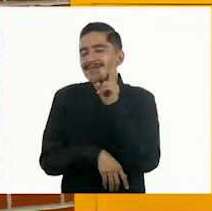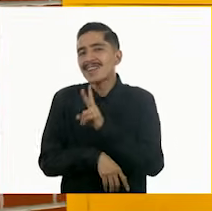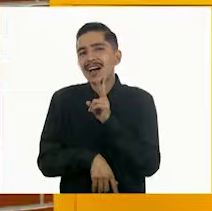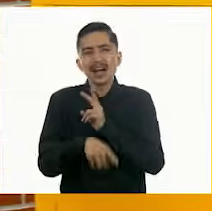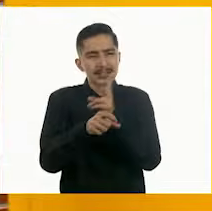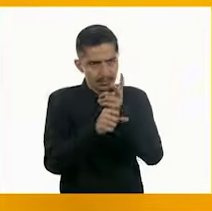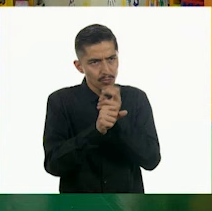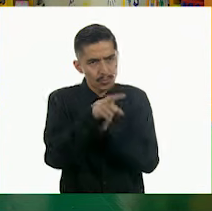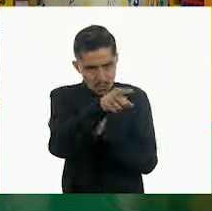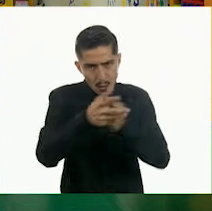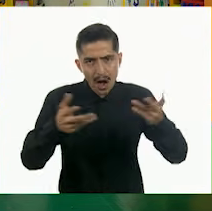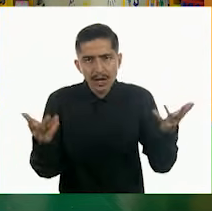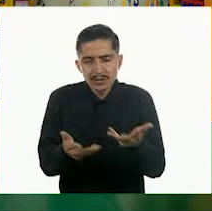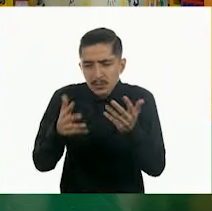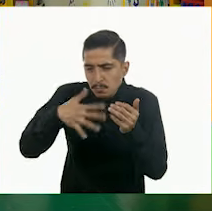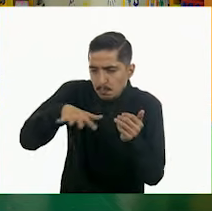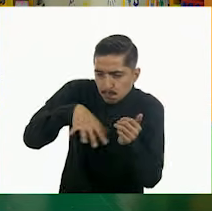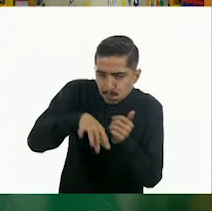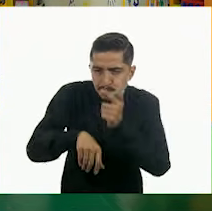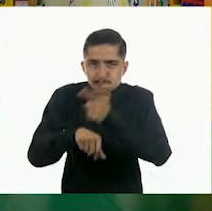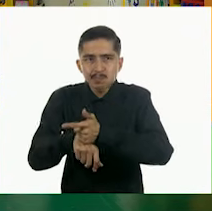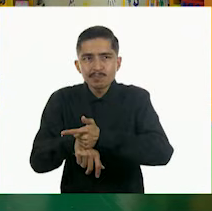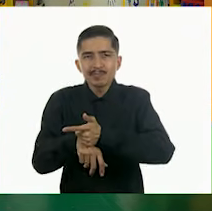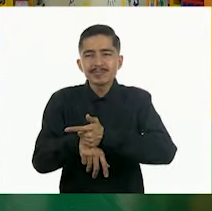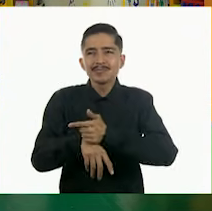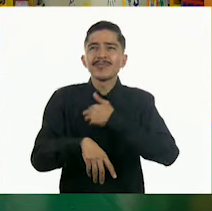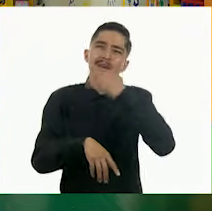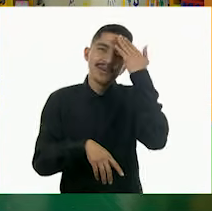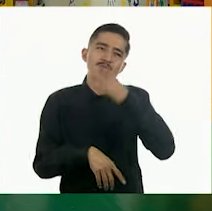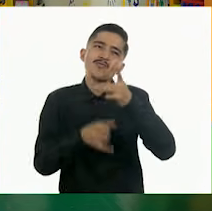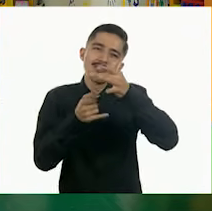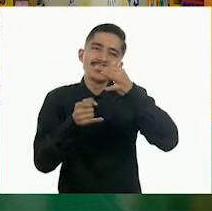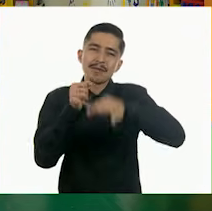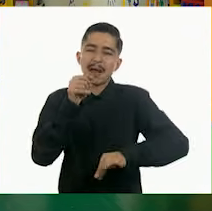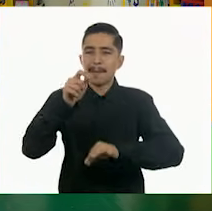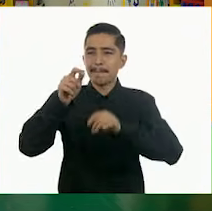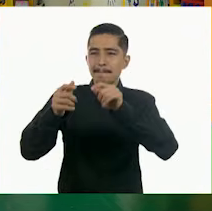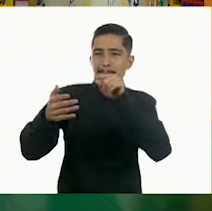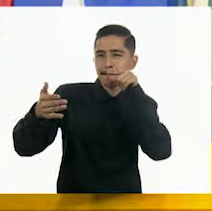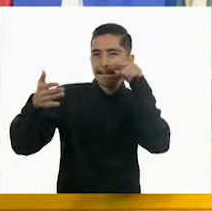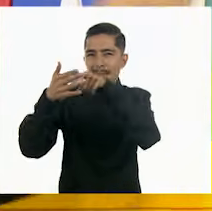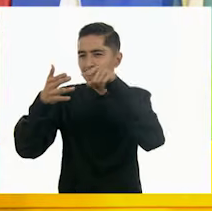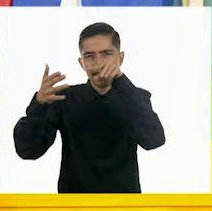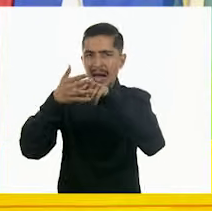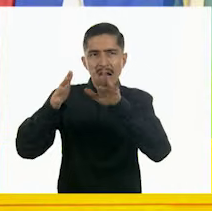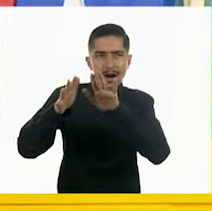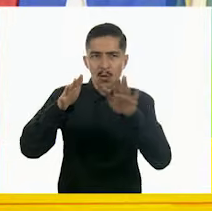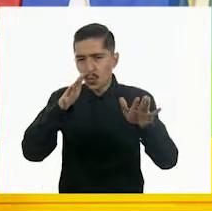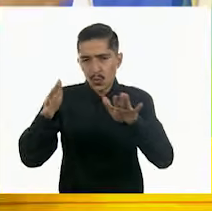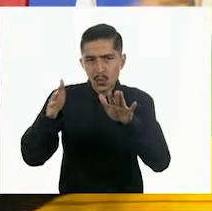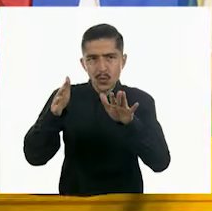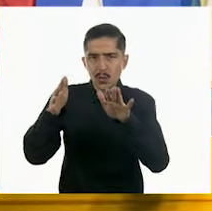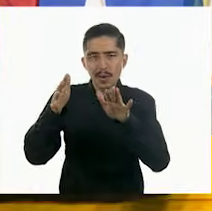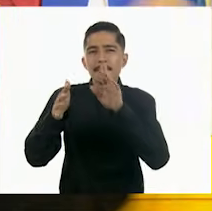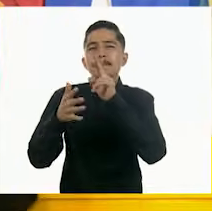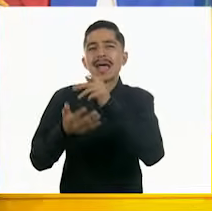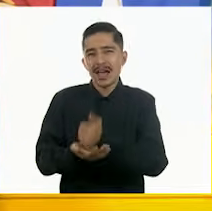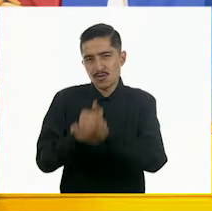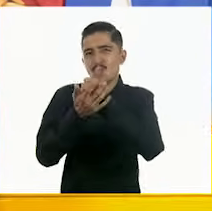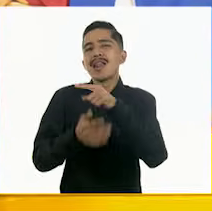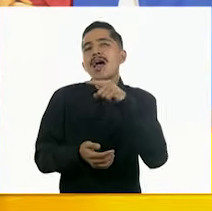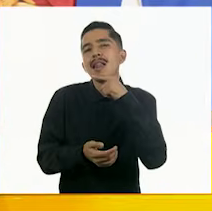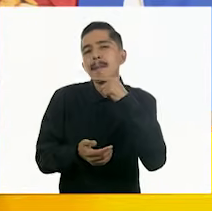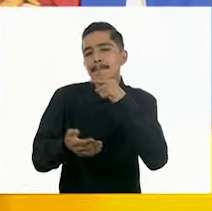descubras. Aquí sí ya la puedo romper porque sé cuál es. la última. Ah, no, mejor no. Mejor con la ayuda del